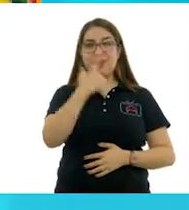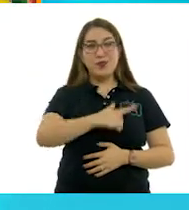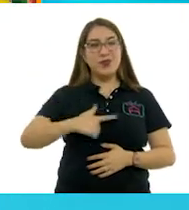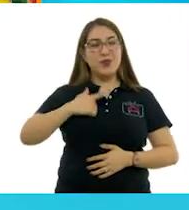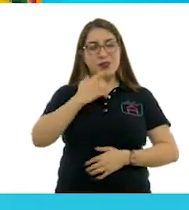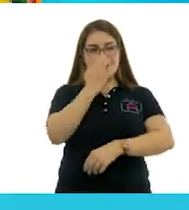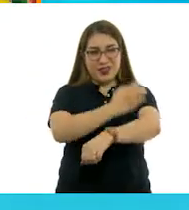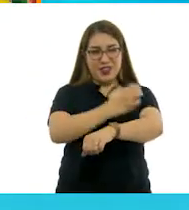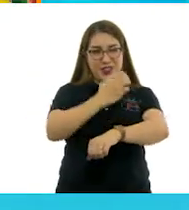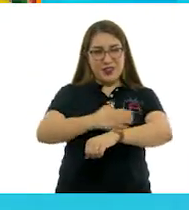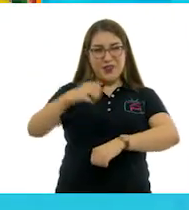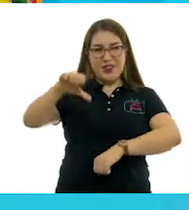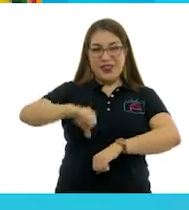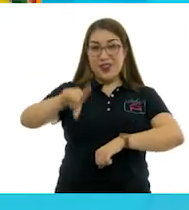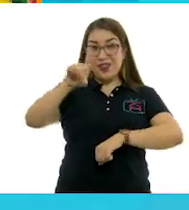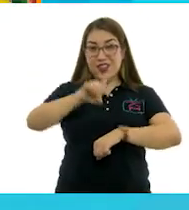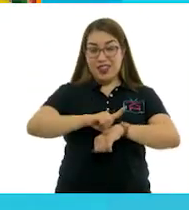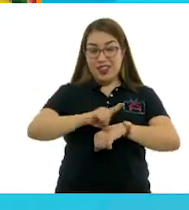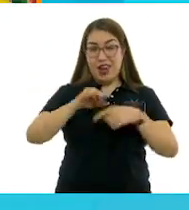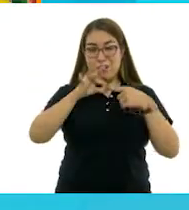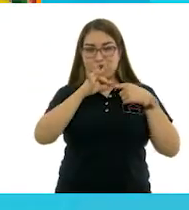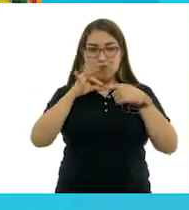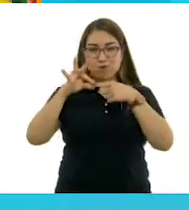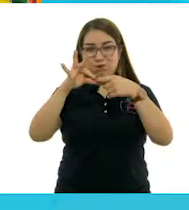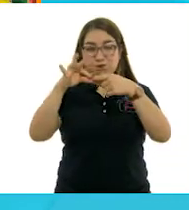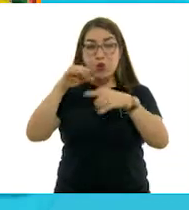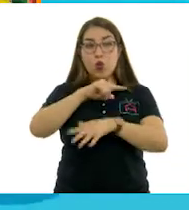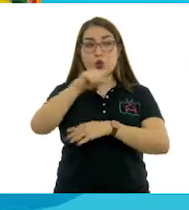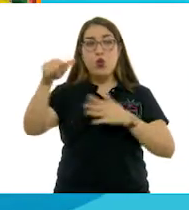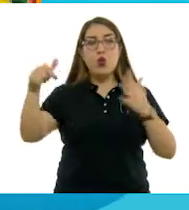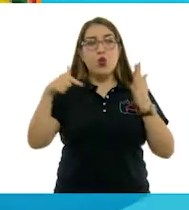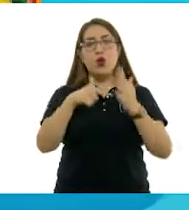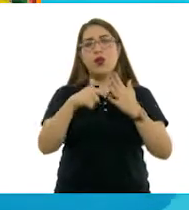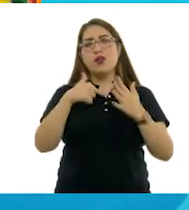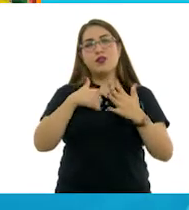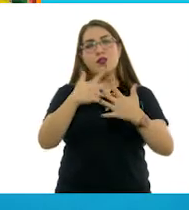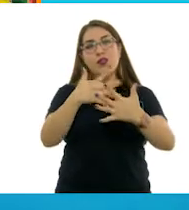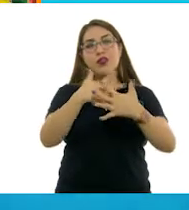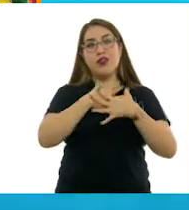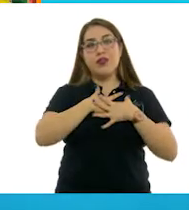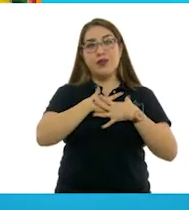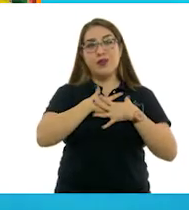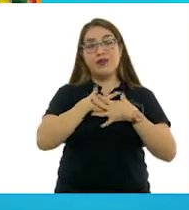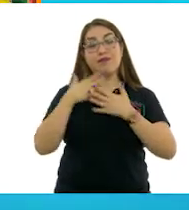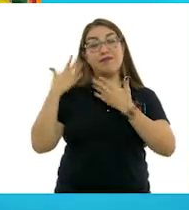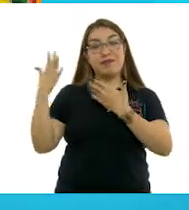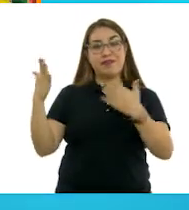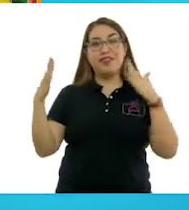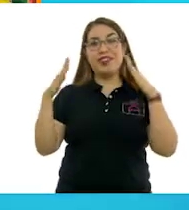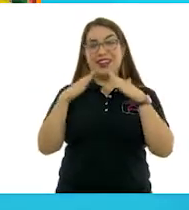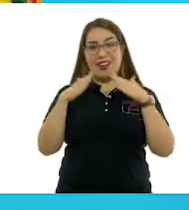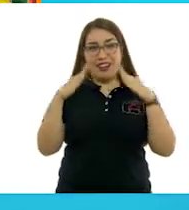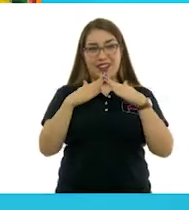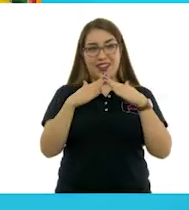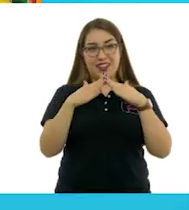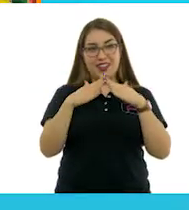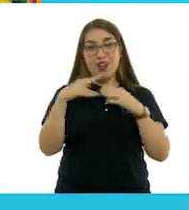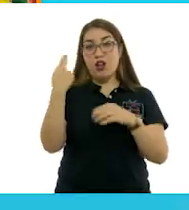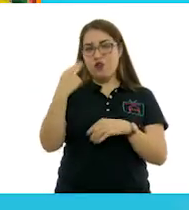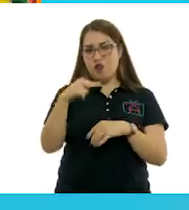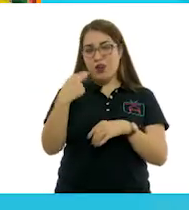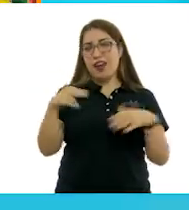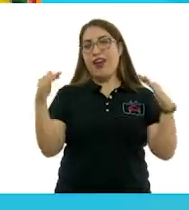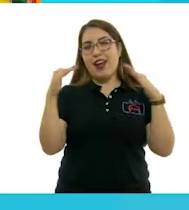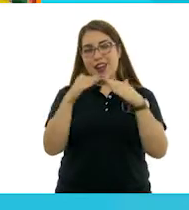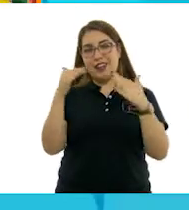que me acompañen el día de hoy en este recorrido por un lugar al que le tengo un profundo amor. Mi casa, mejor conocida como la Casa